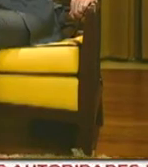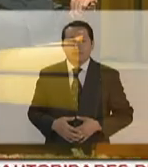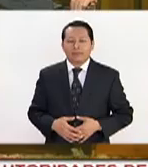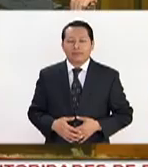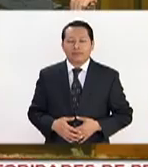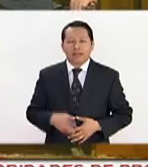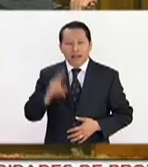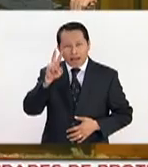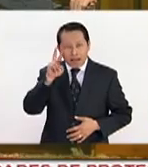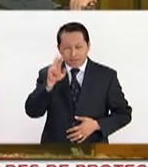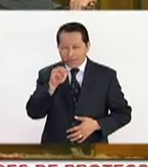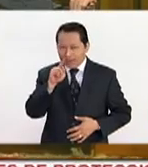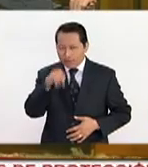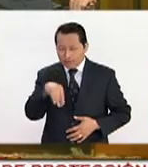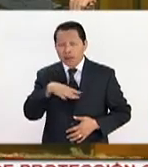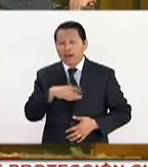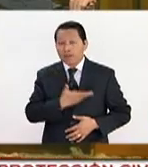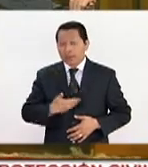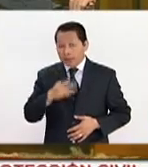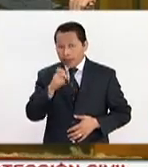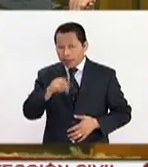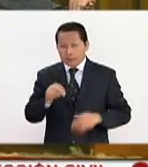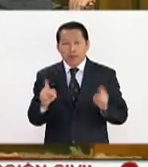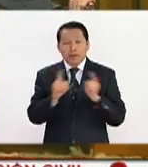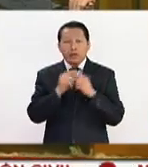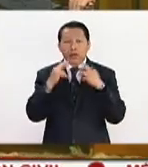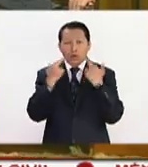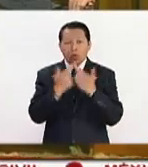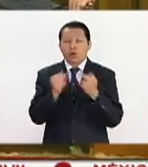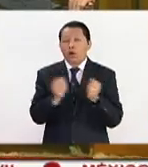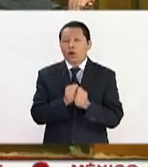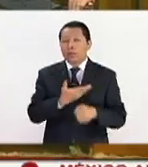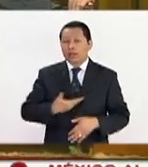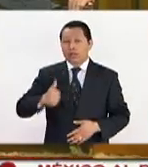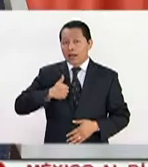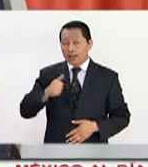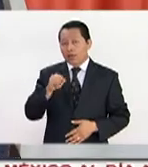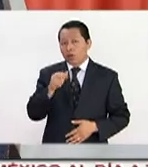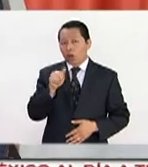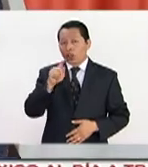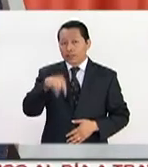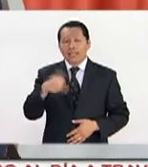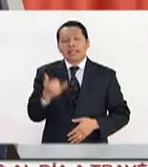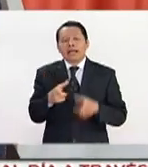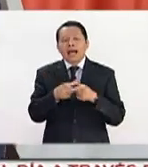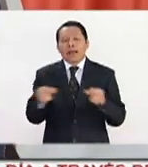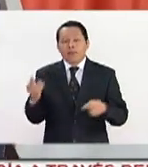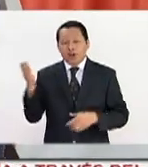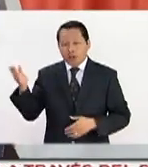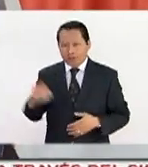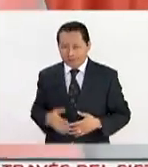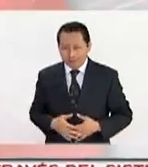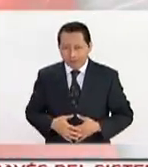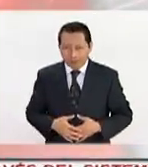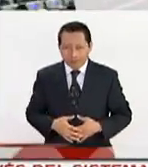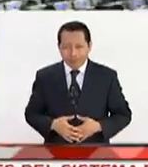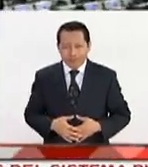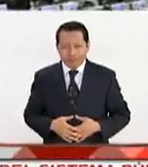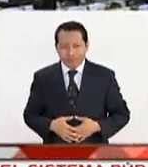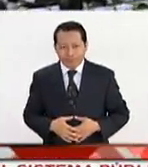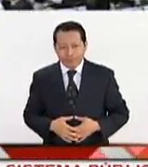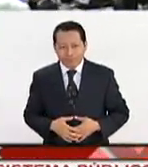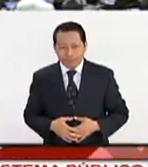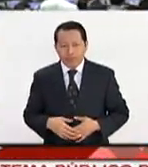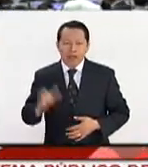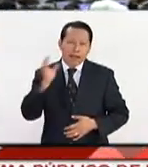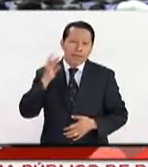En Vietnam, el presidente Enrique Peña Nieto se reunió con el primer ministro de Canadá, Justin Trudeau, y de Japón, Shinzo Abe.